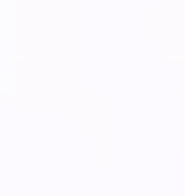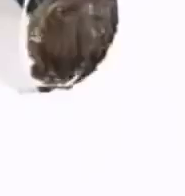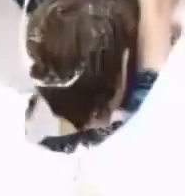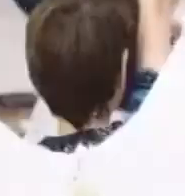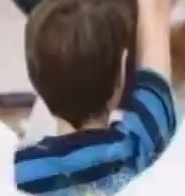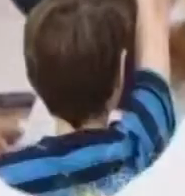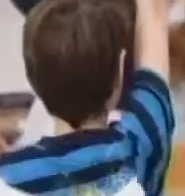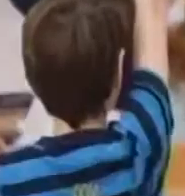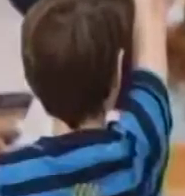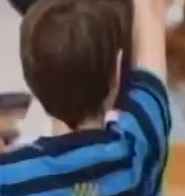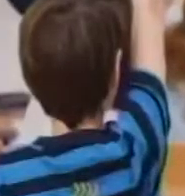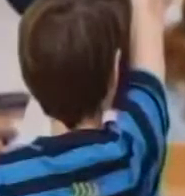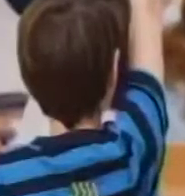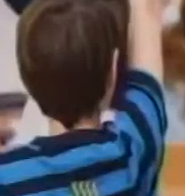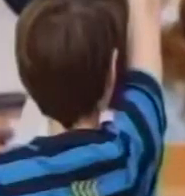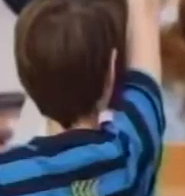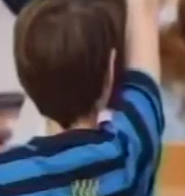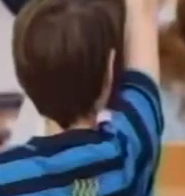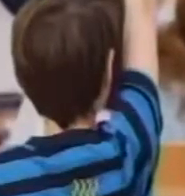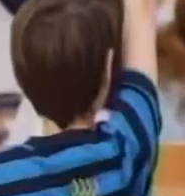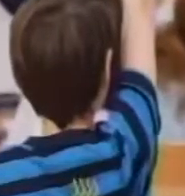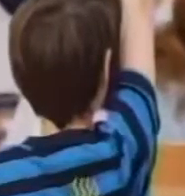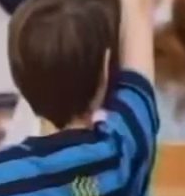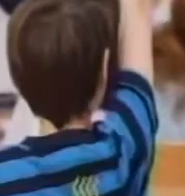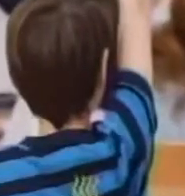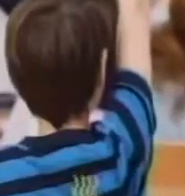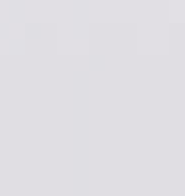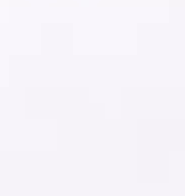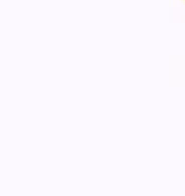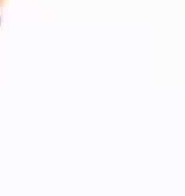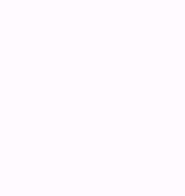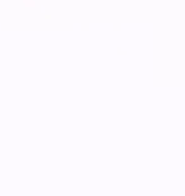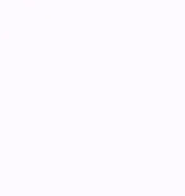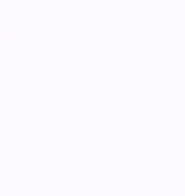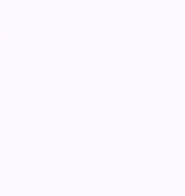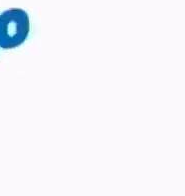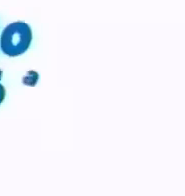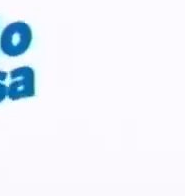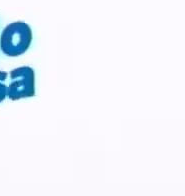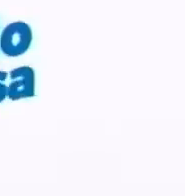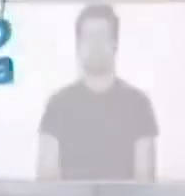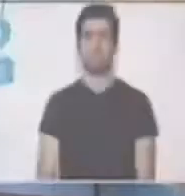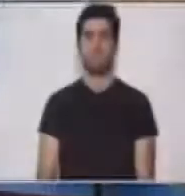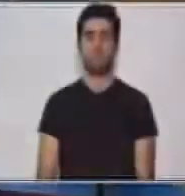A continuación, Matemática, cuarto diversificado.